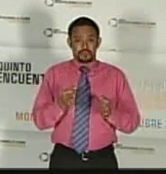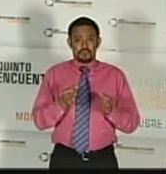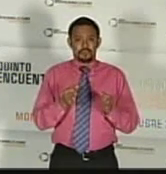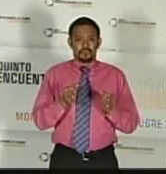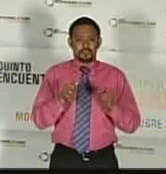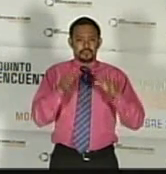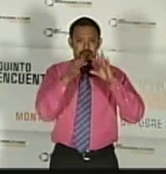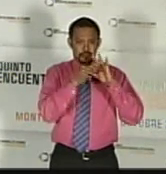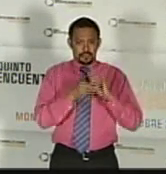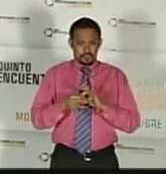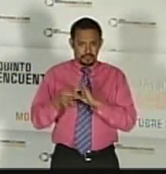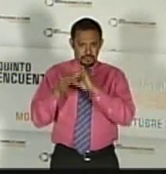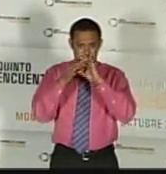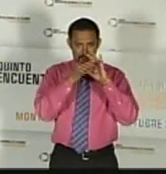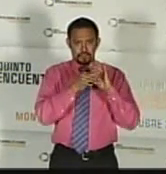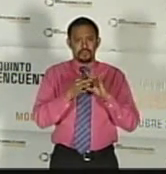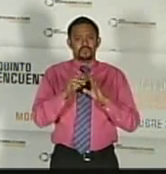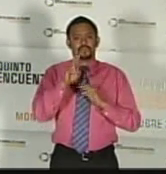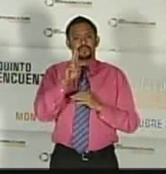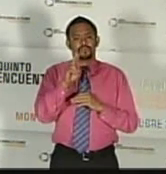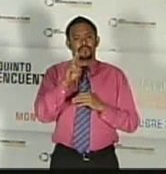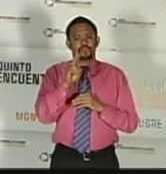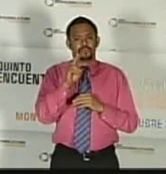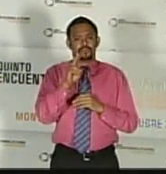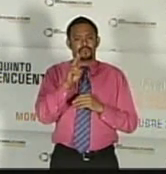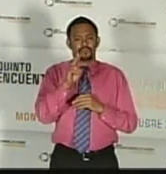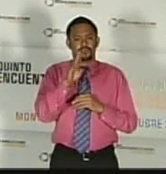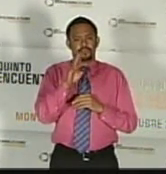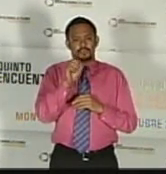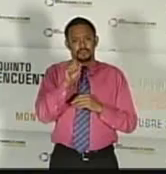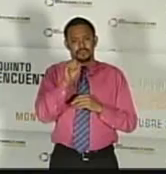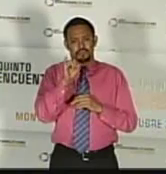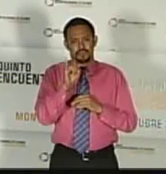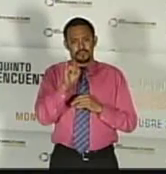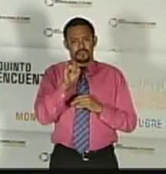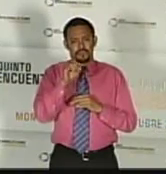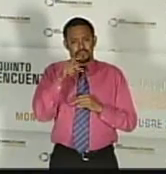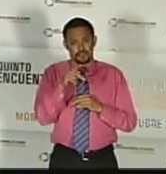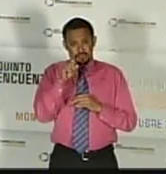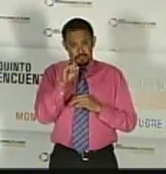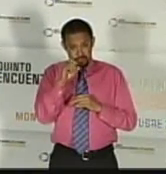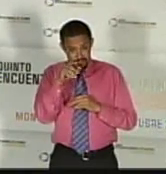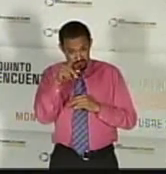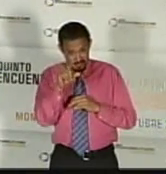la red eupsíquica, es la red de buenas almas,